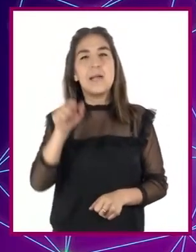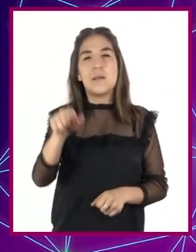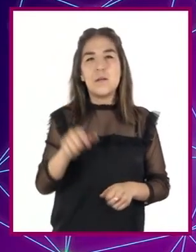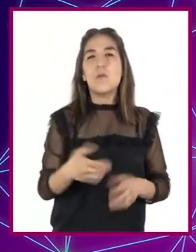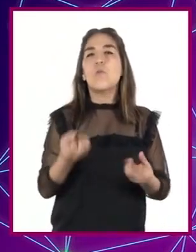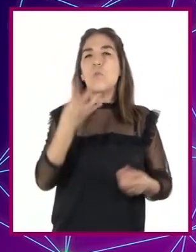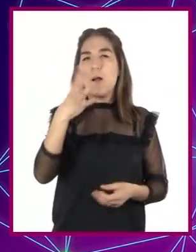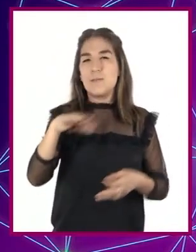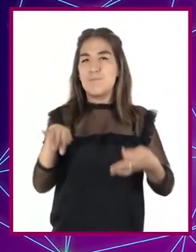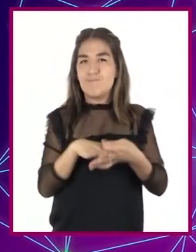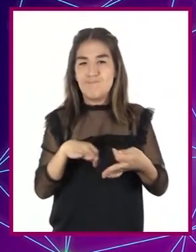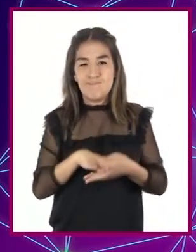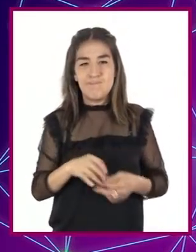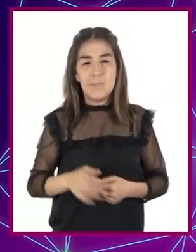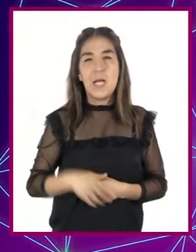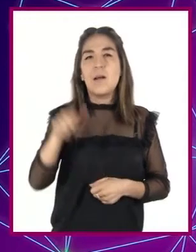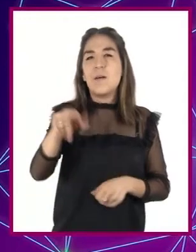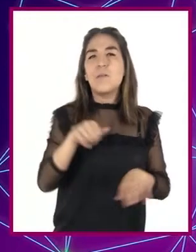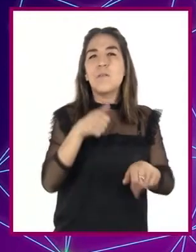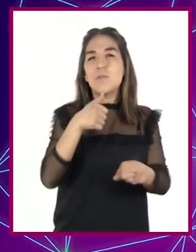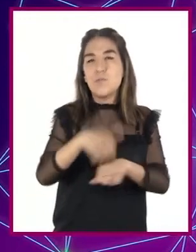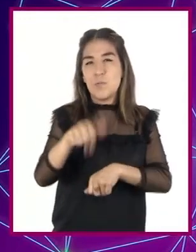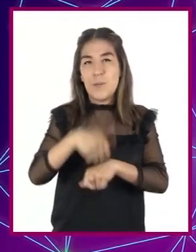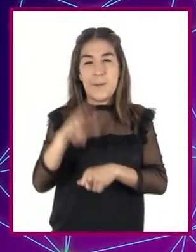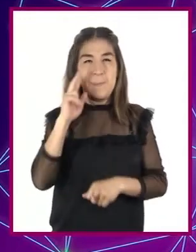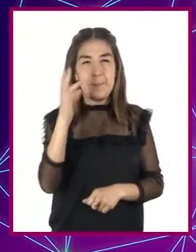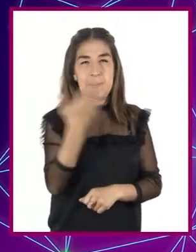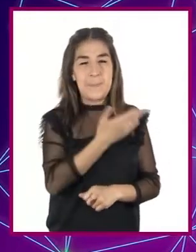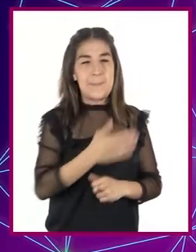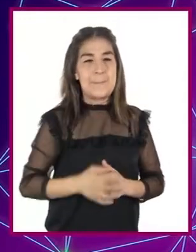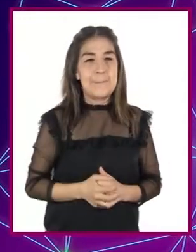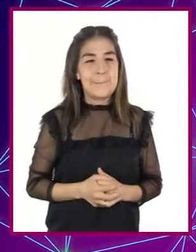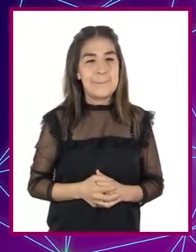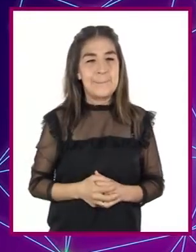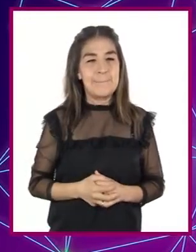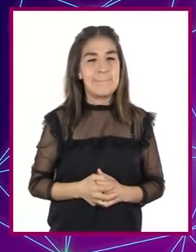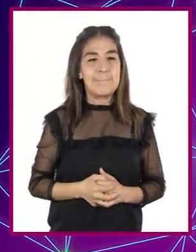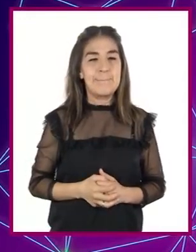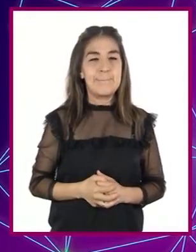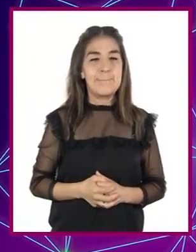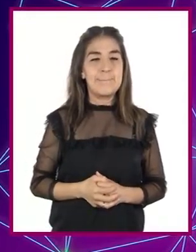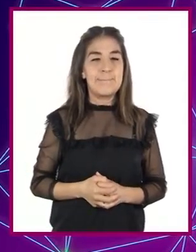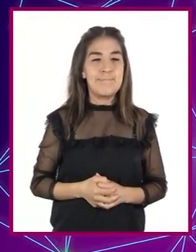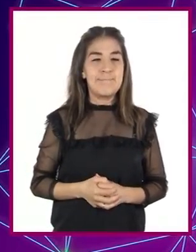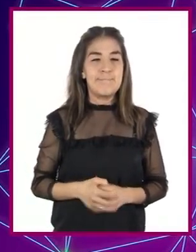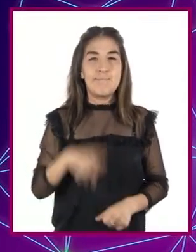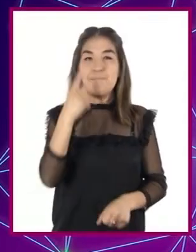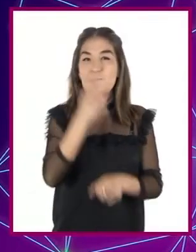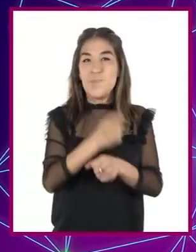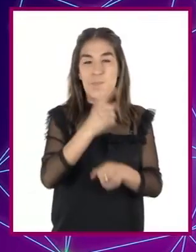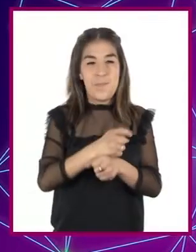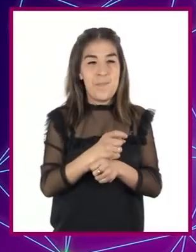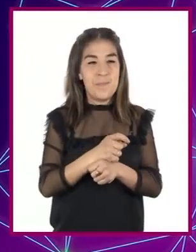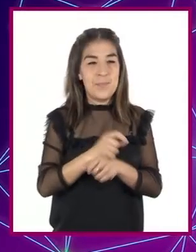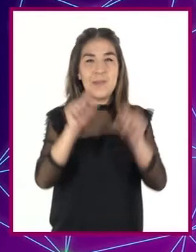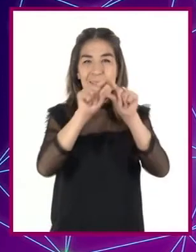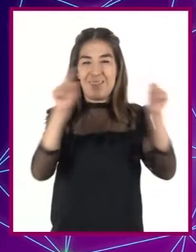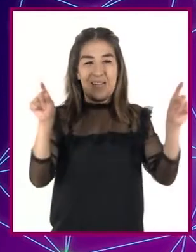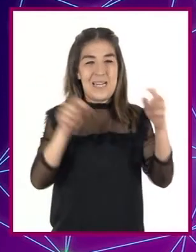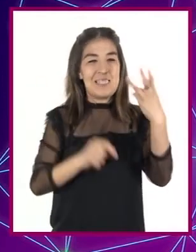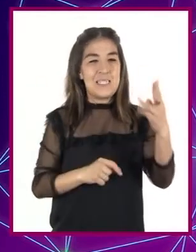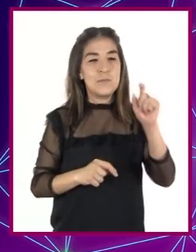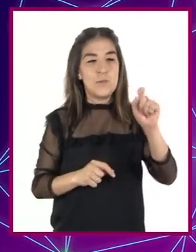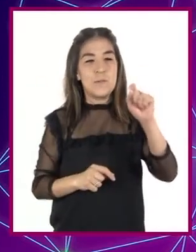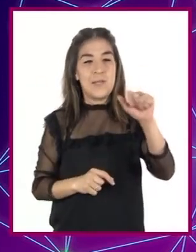frecuencia. Haciendo el conteo, queda de la siguiente manera. El primer intervalo de 3.20